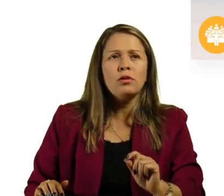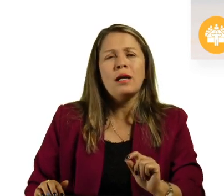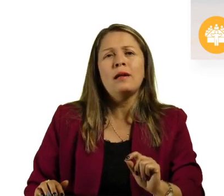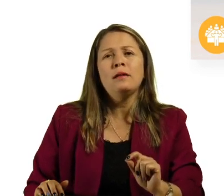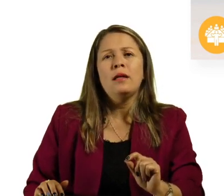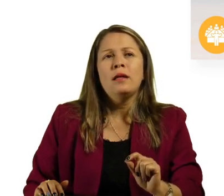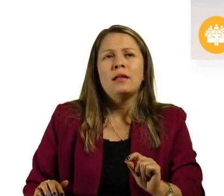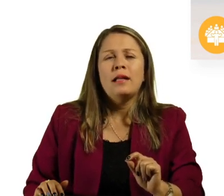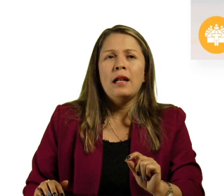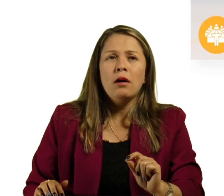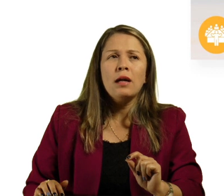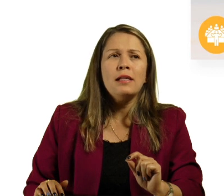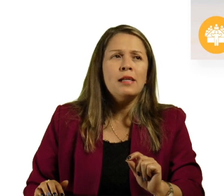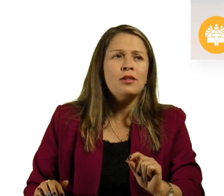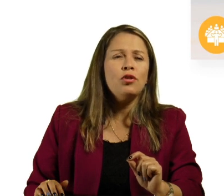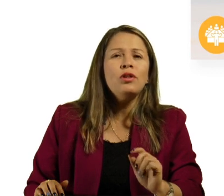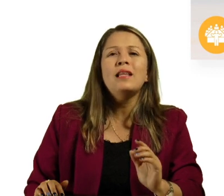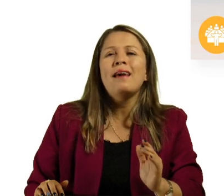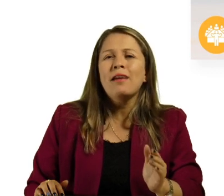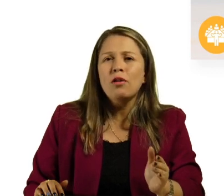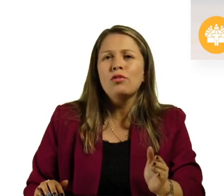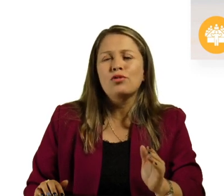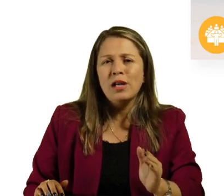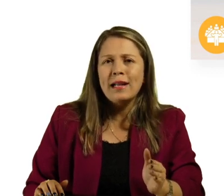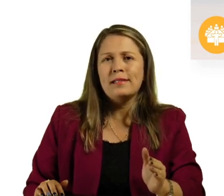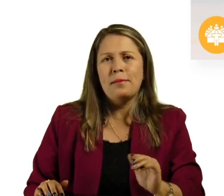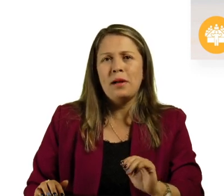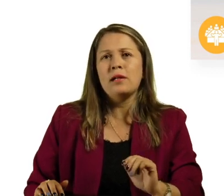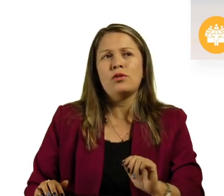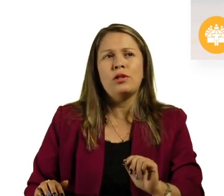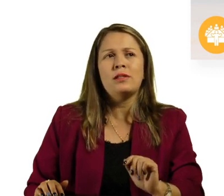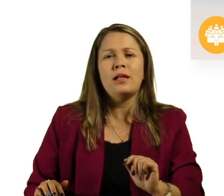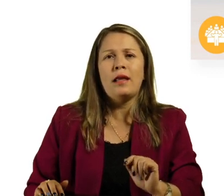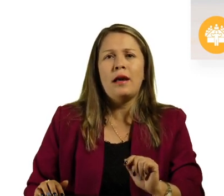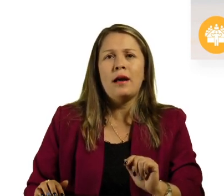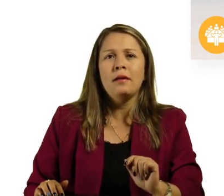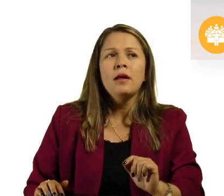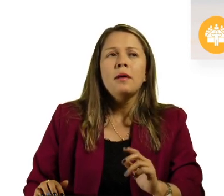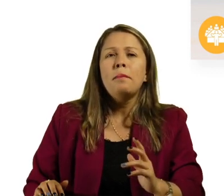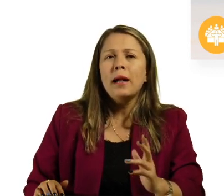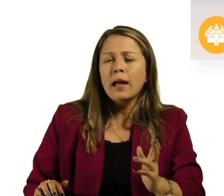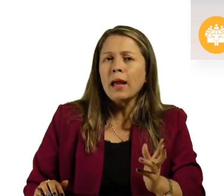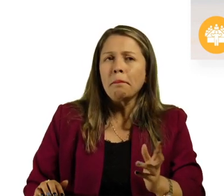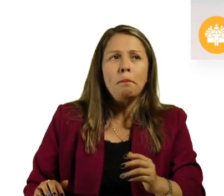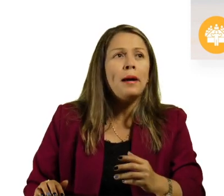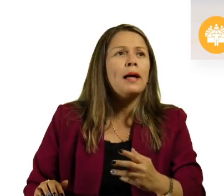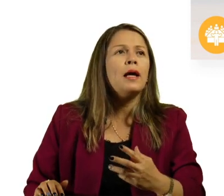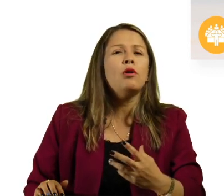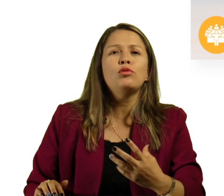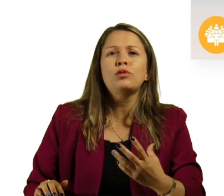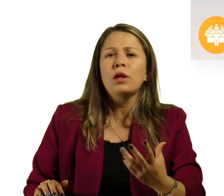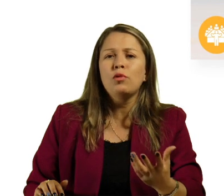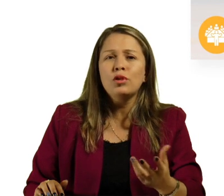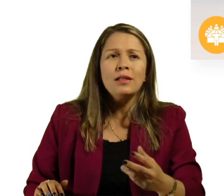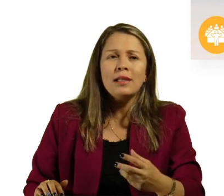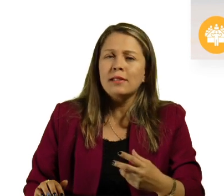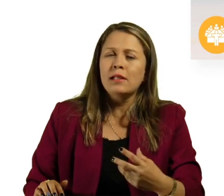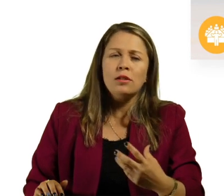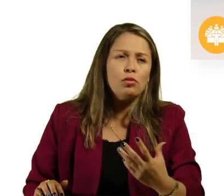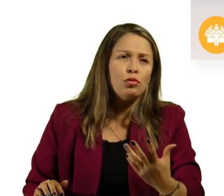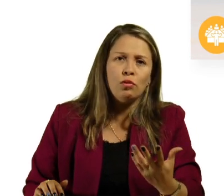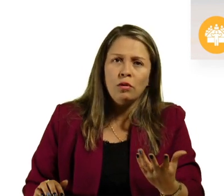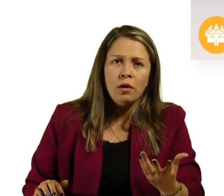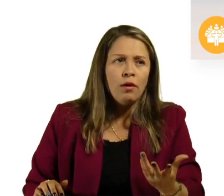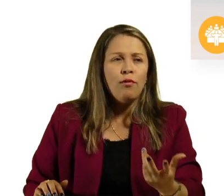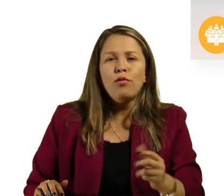el personal de la organización debe conocer esta planeación estratégica. ¿Para qué? Para que contribuyan